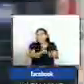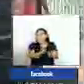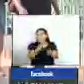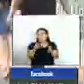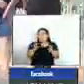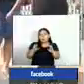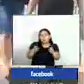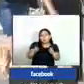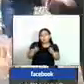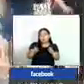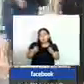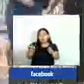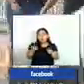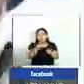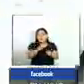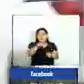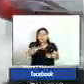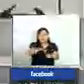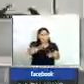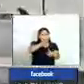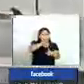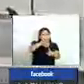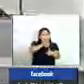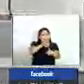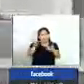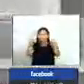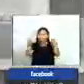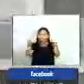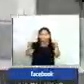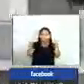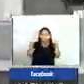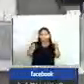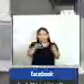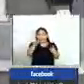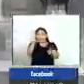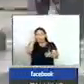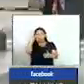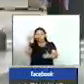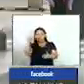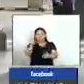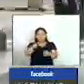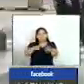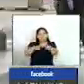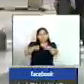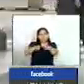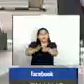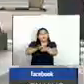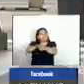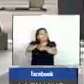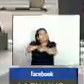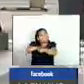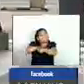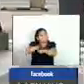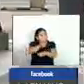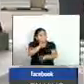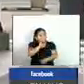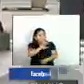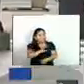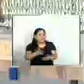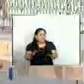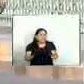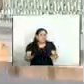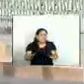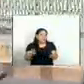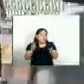mandatarios centroamericanos comparando a otros países en el manejo de la pandemia ya que lo mencionas tú